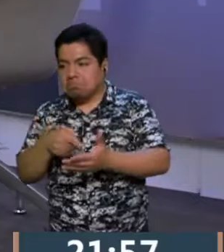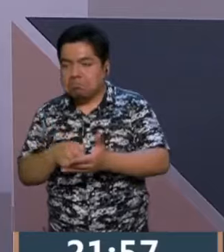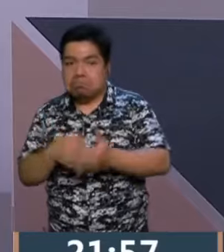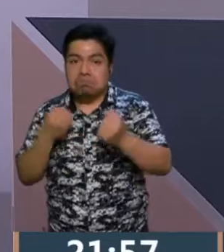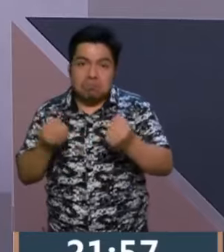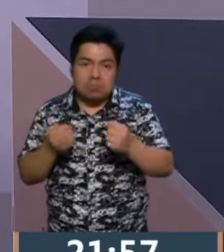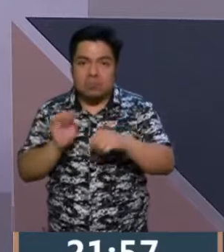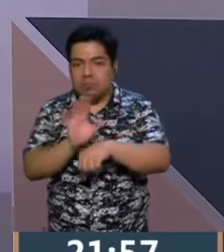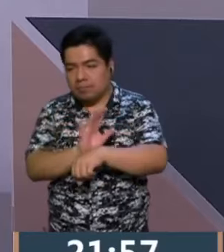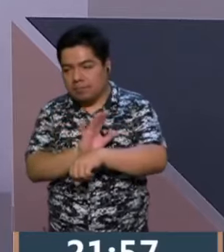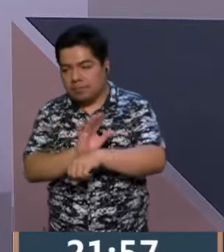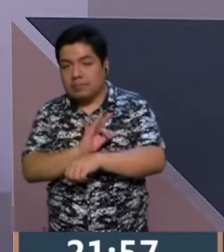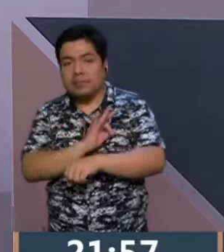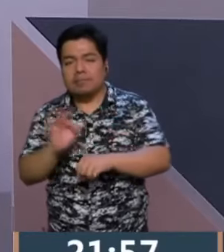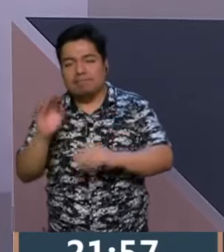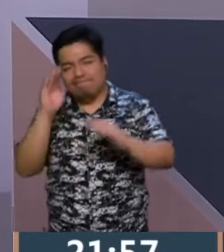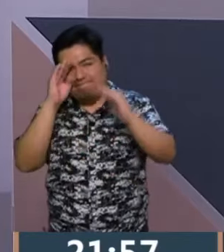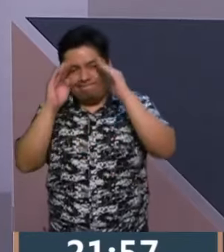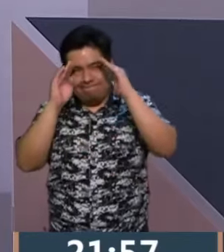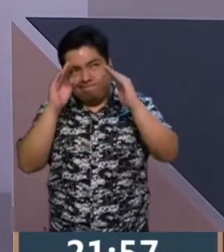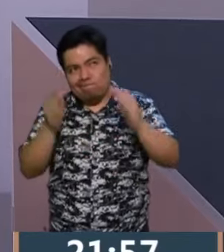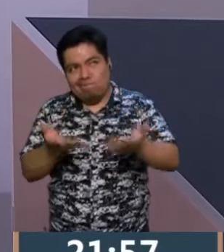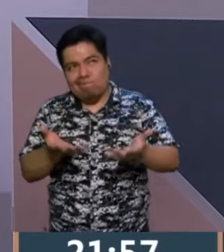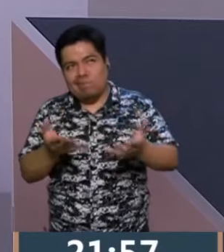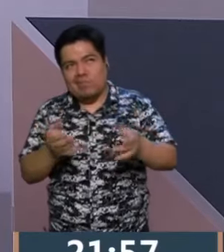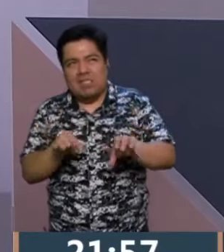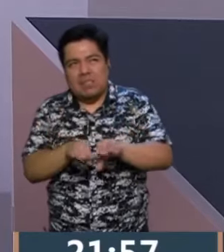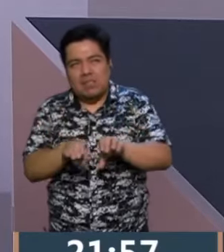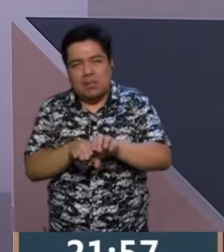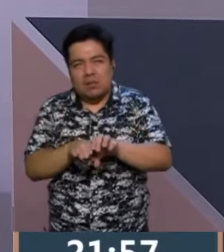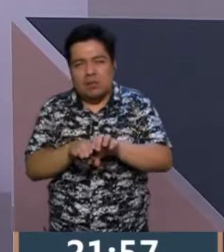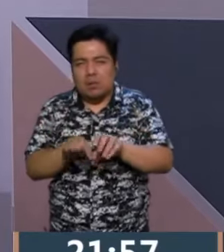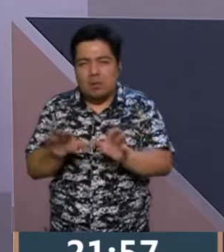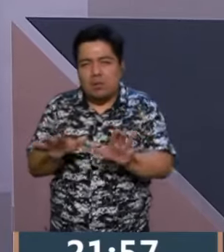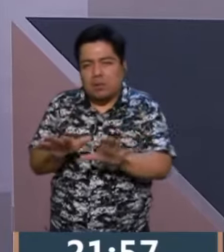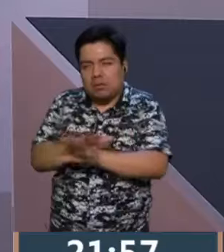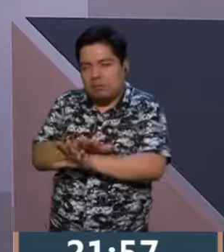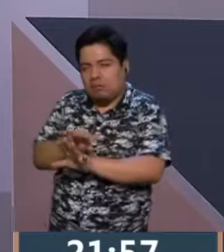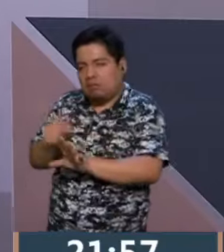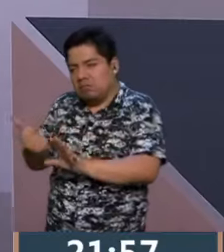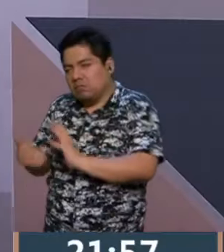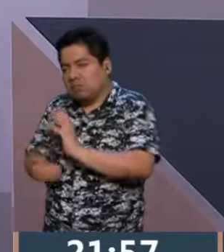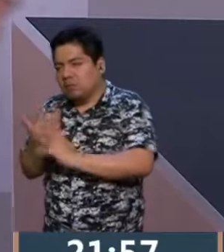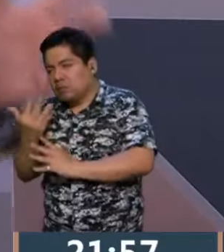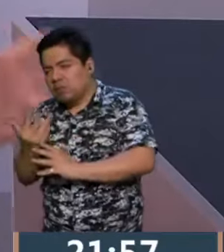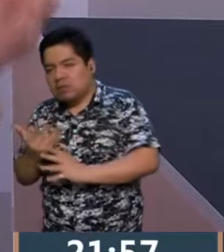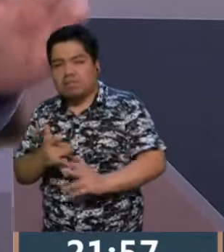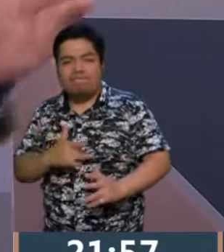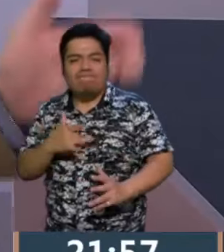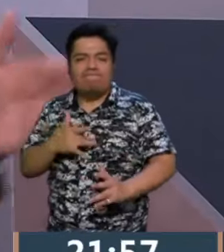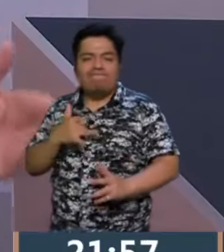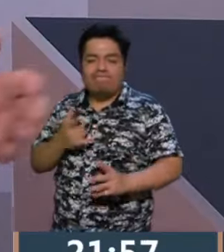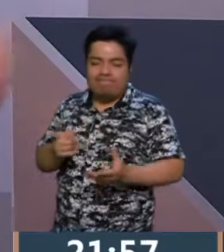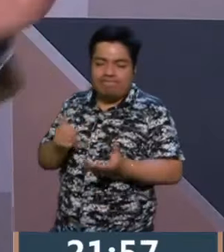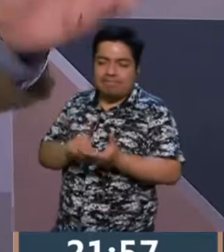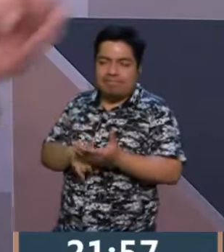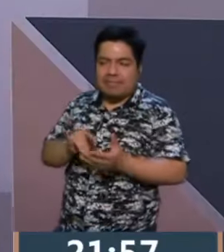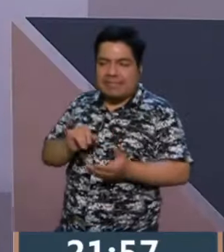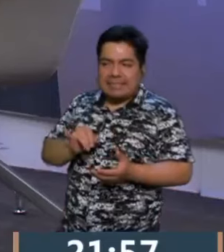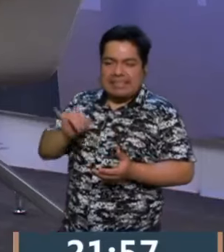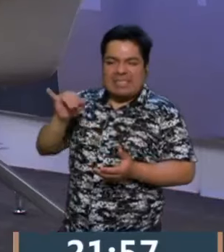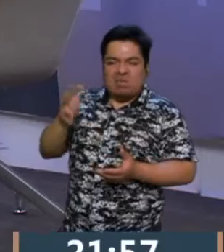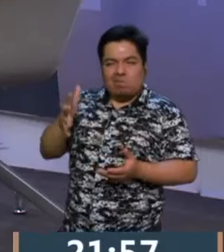cine que podemos considerar no precisamente alternativo, el cine que tiene sentido, el cine que está lejos